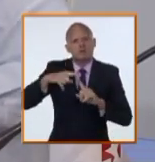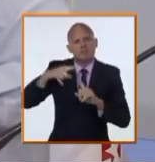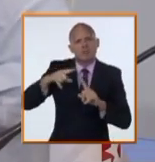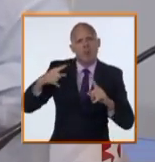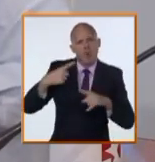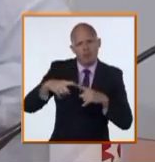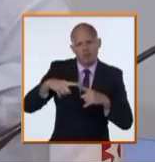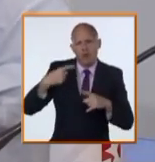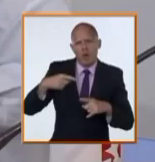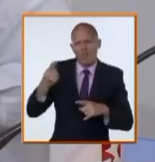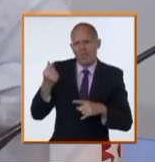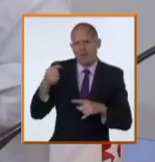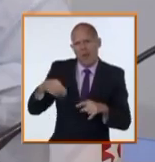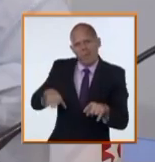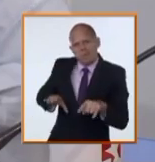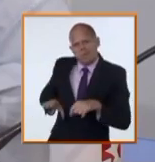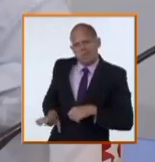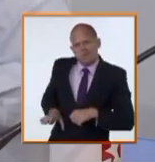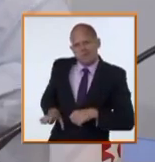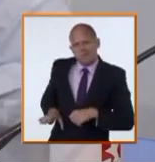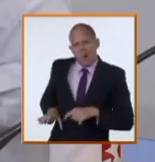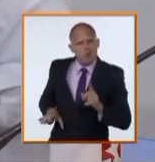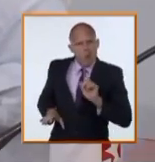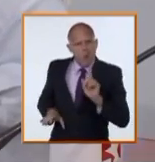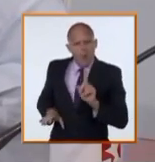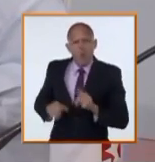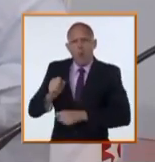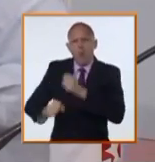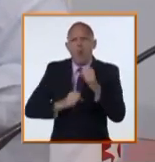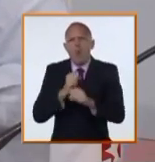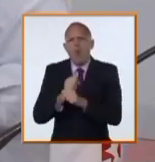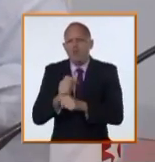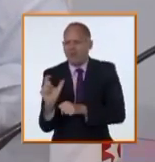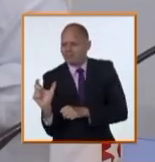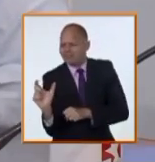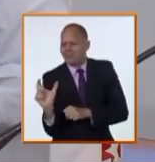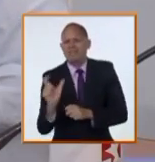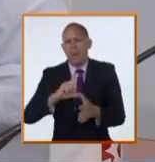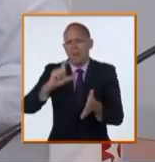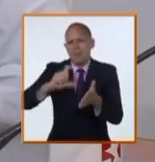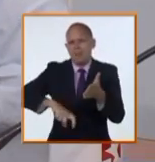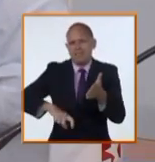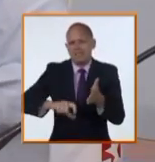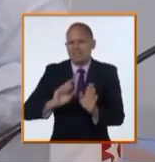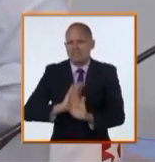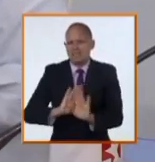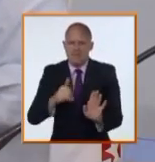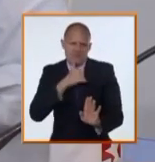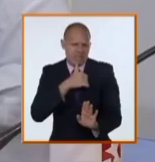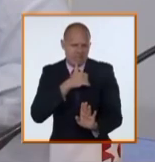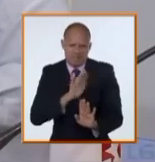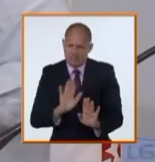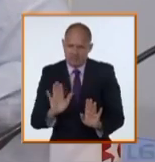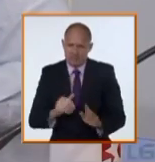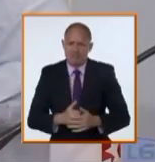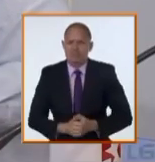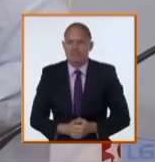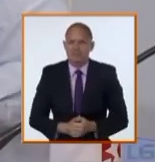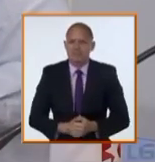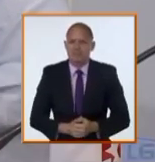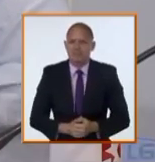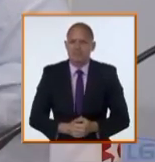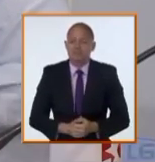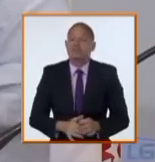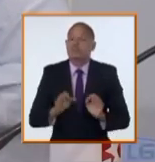sus vacaciones es por ello que como se explicaba En el anterior espacio de la mesa redonda por los compañeros de finsim